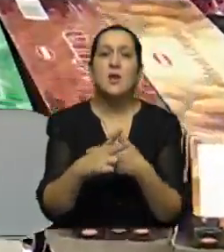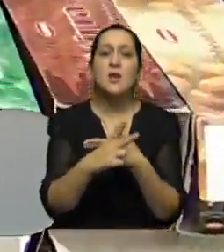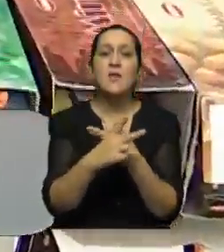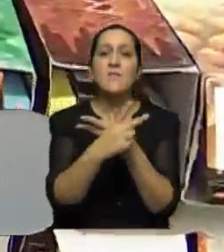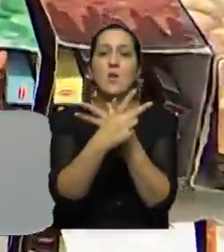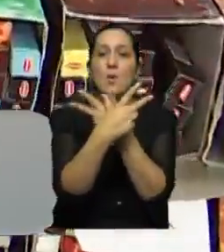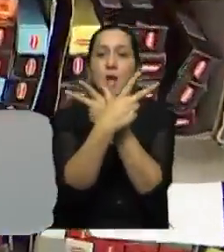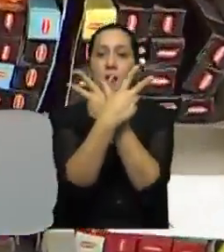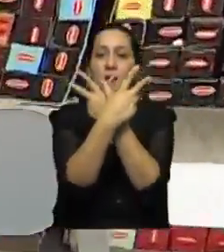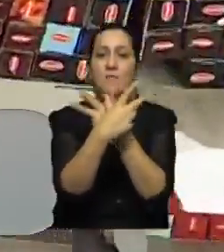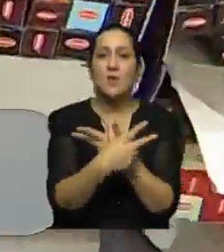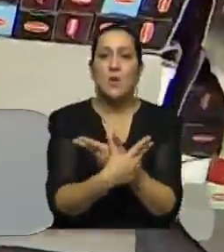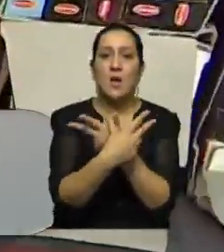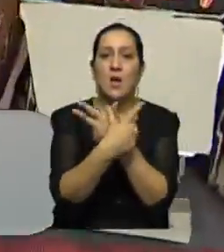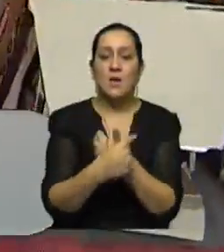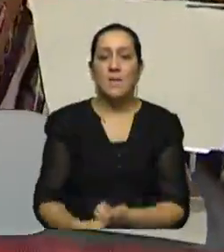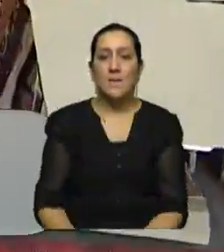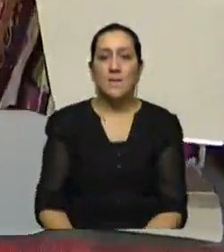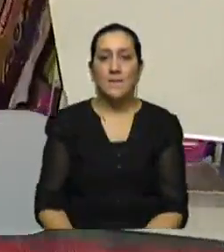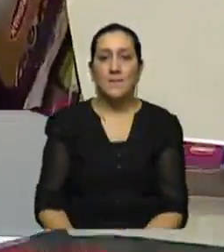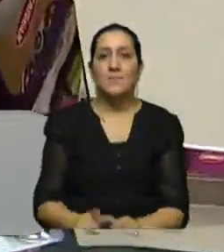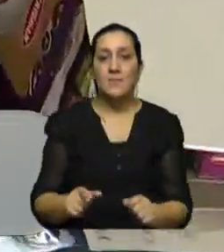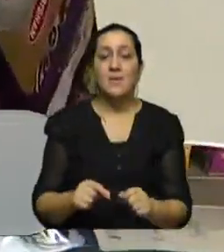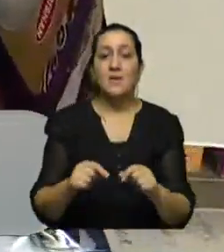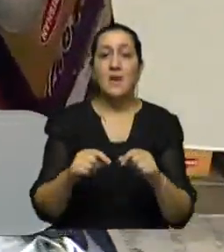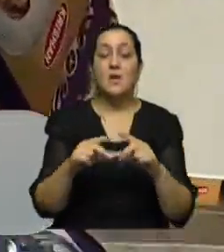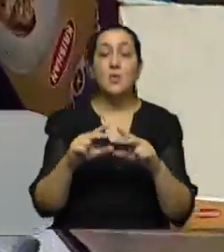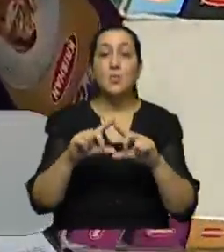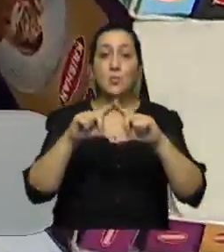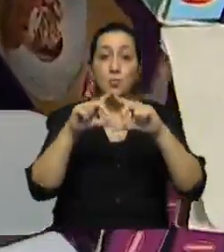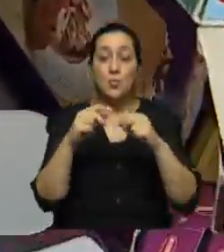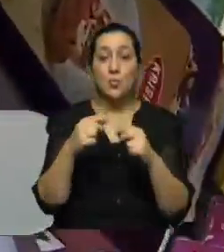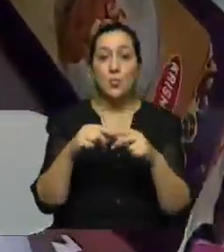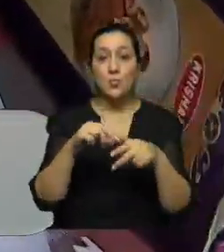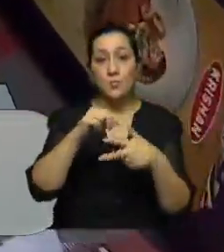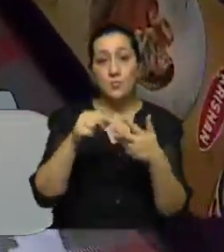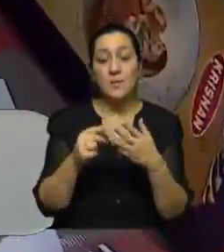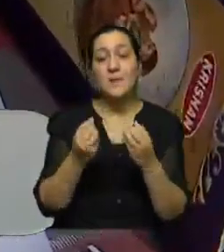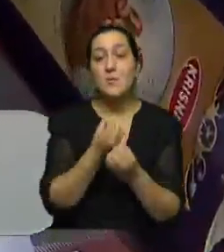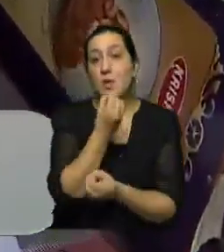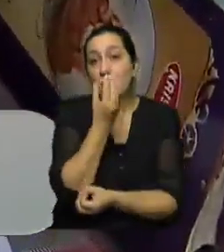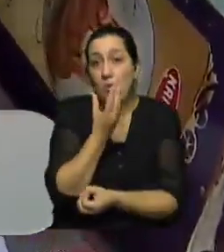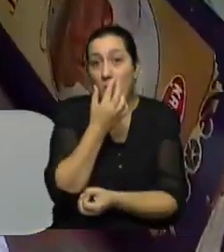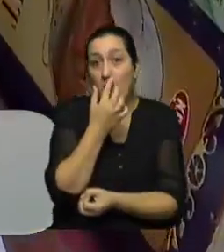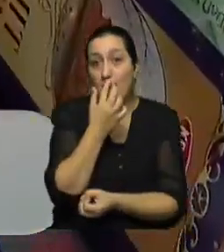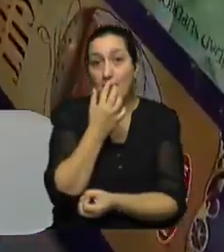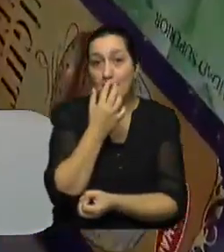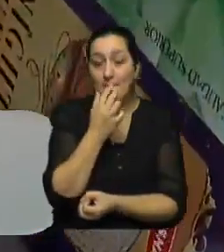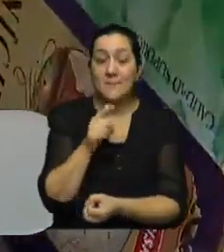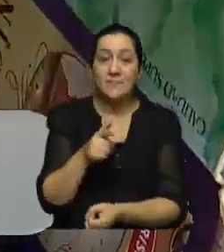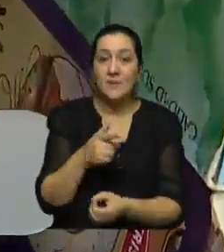libélula que viene a ser para la suerte. Tenés el trébol también. Esto es un pimpollo de rosa. Ah, estos